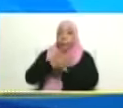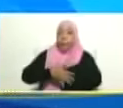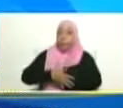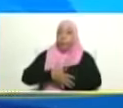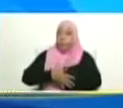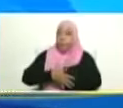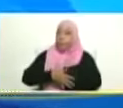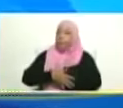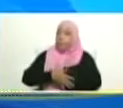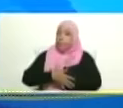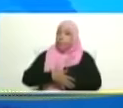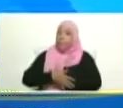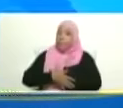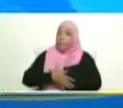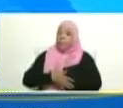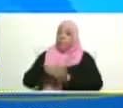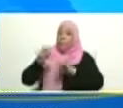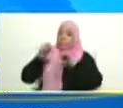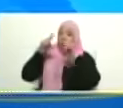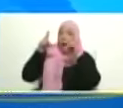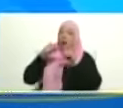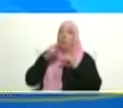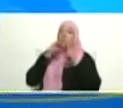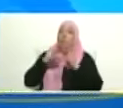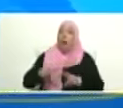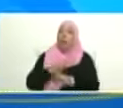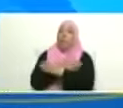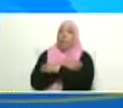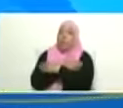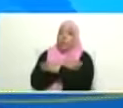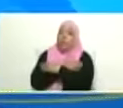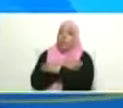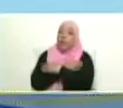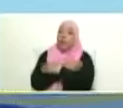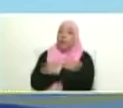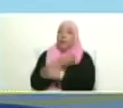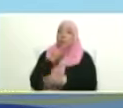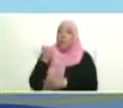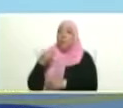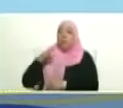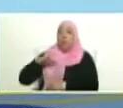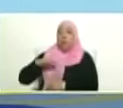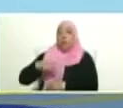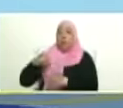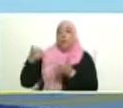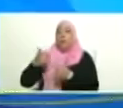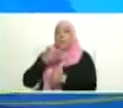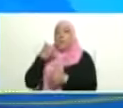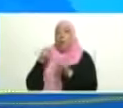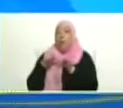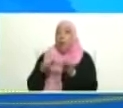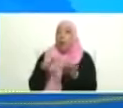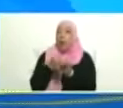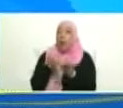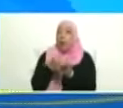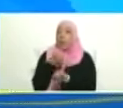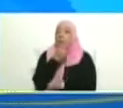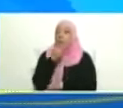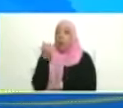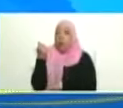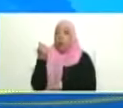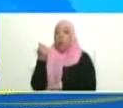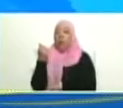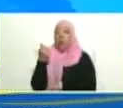Les digo, es admirable y debemos fortalecerla permanentemente en